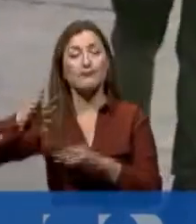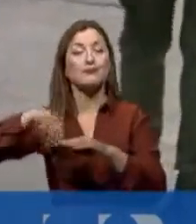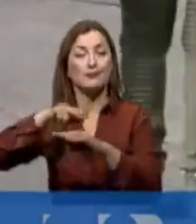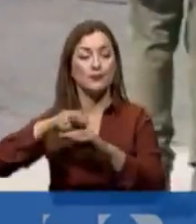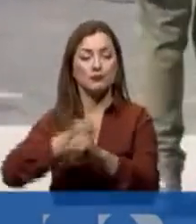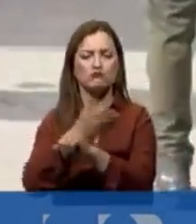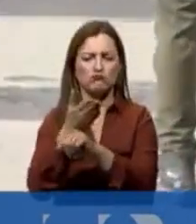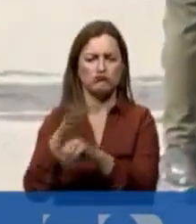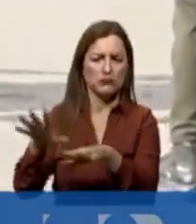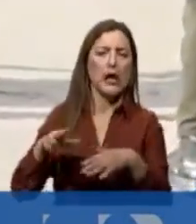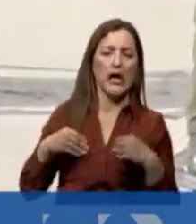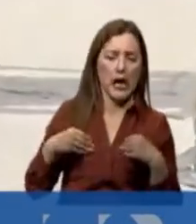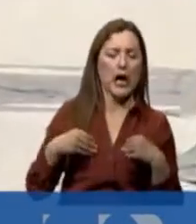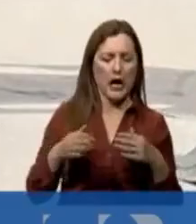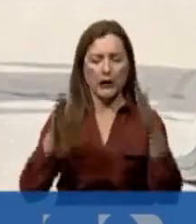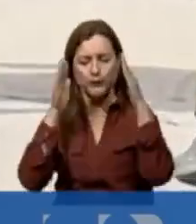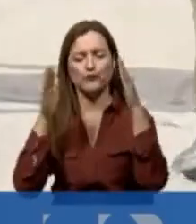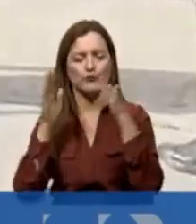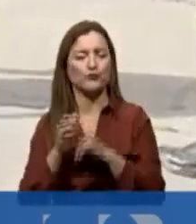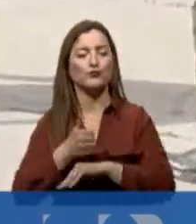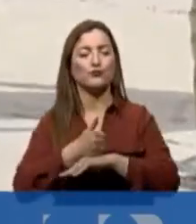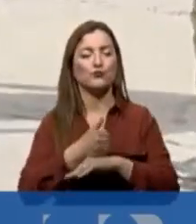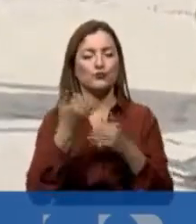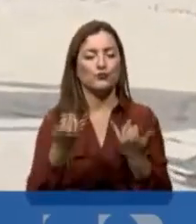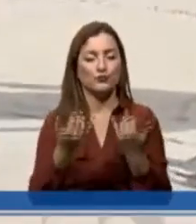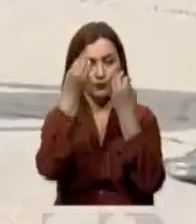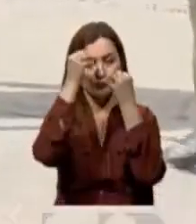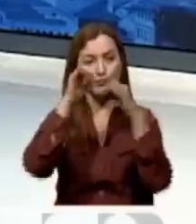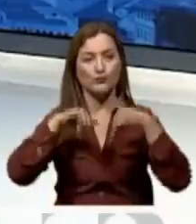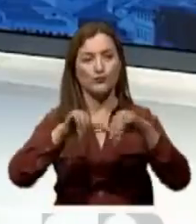recomendaciones de las autoridades en este caso. Con esta información, regreso a estudios, Andrea, Isabel, ustedes...